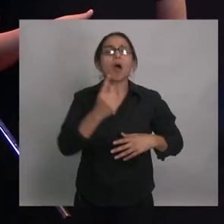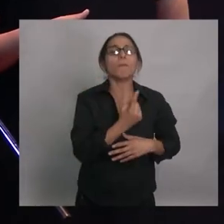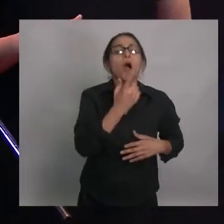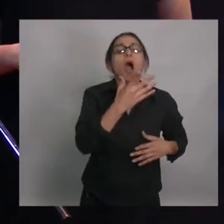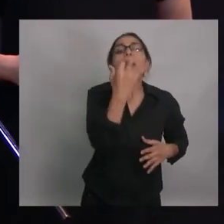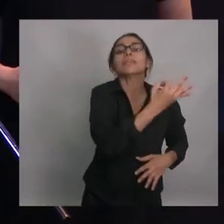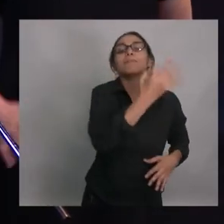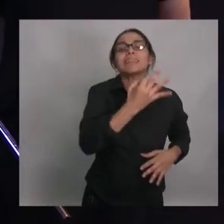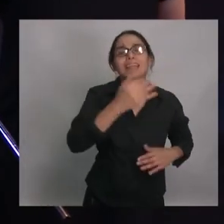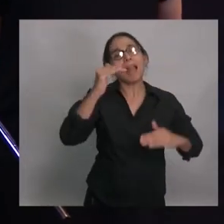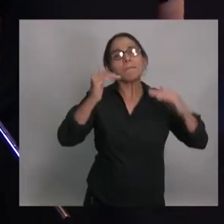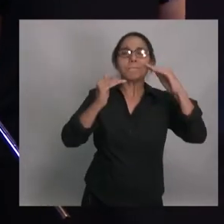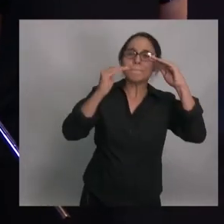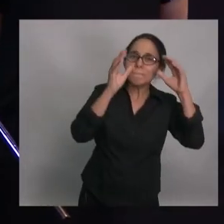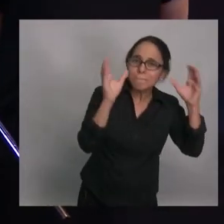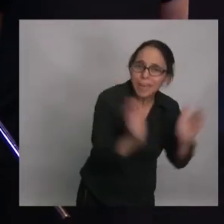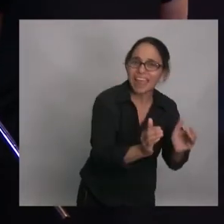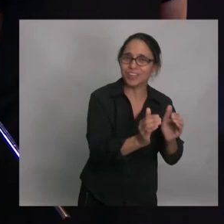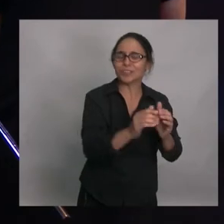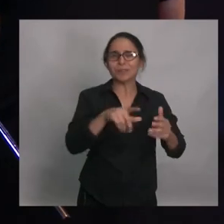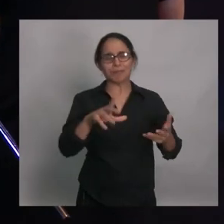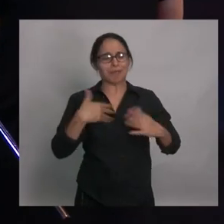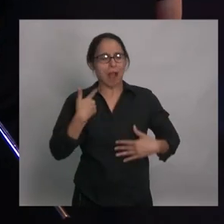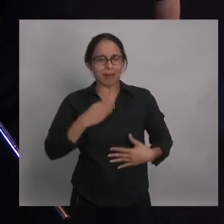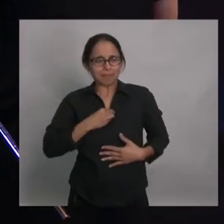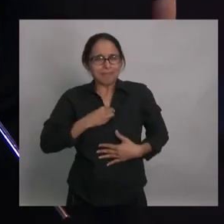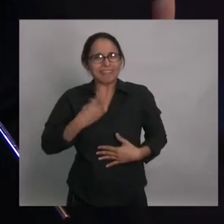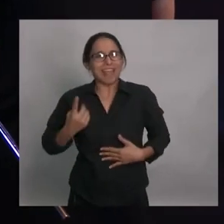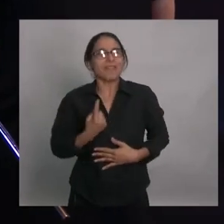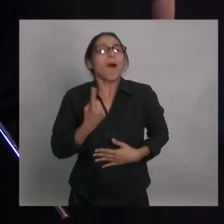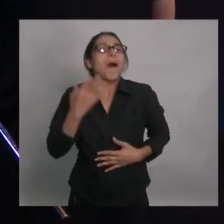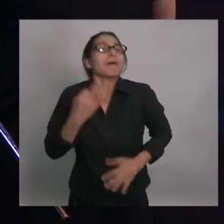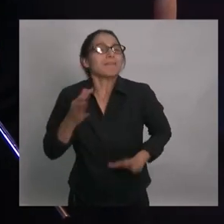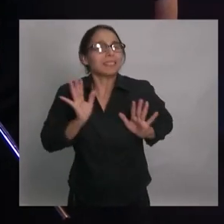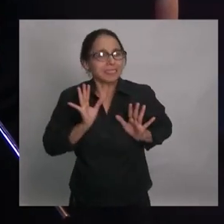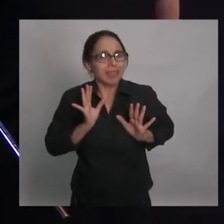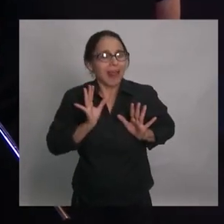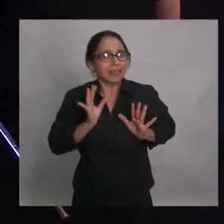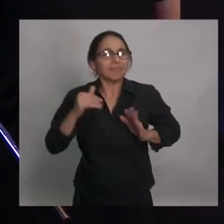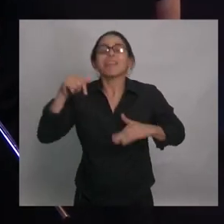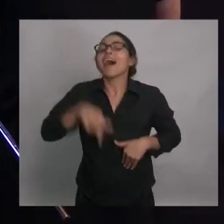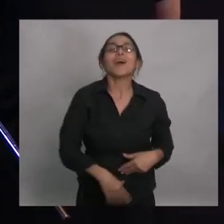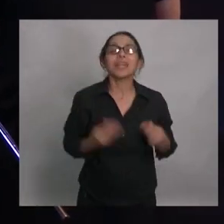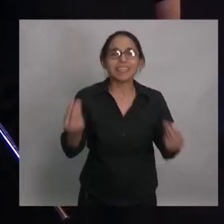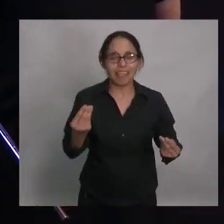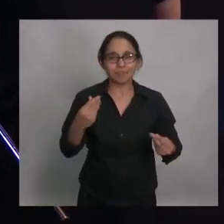eso es contradicción pero bueno soy de más quiero decir que soy testigo